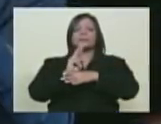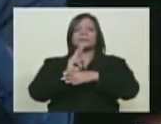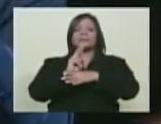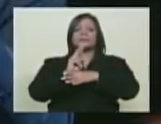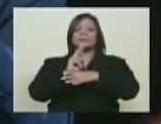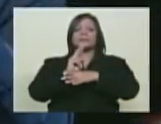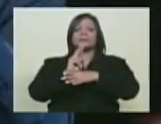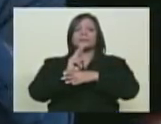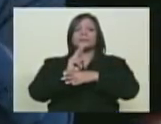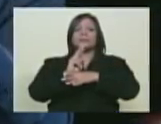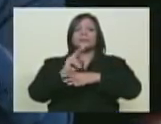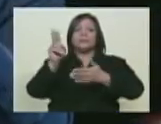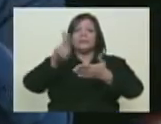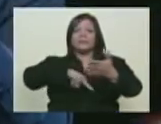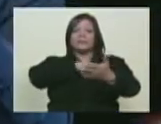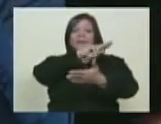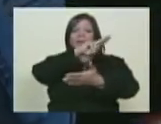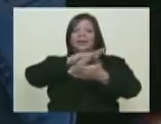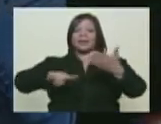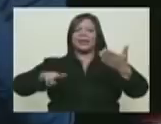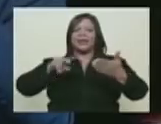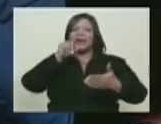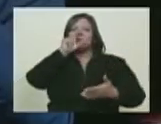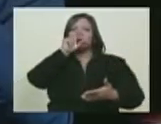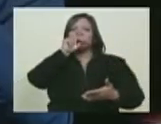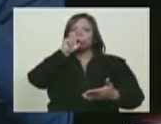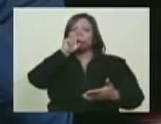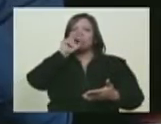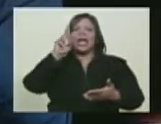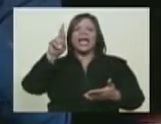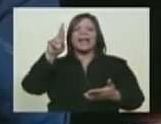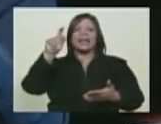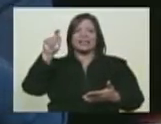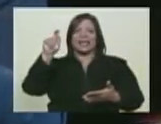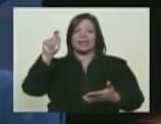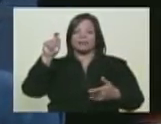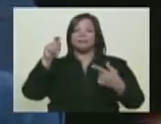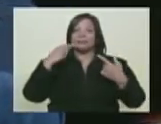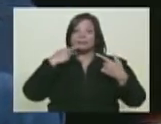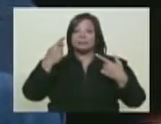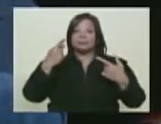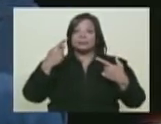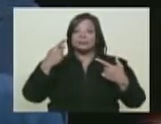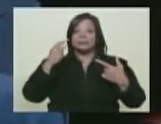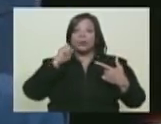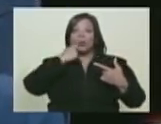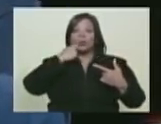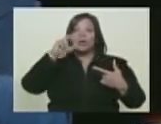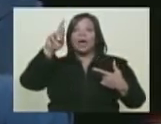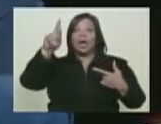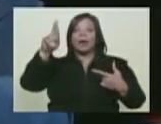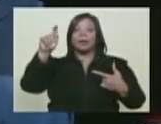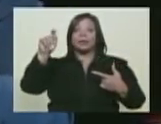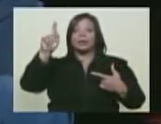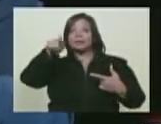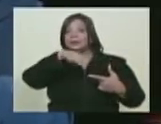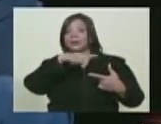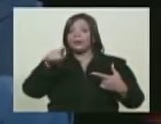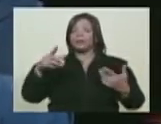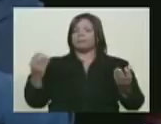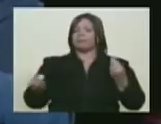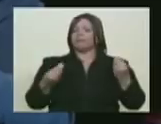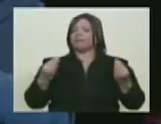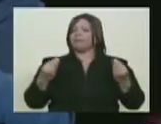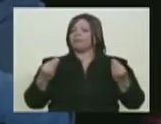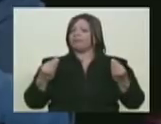de la censura de Twitter a RT. Porque también hay un asunto, la discusión sobre si son neutrales o no estas